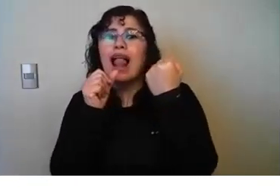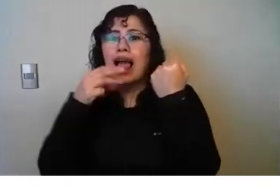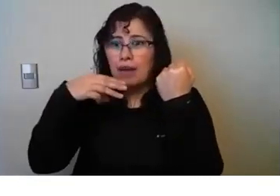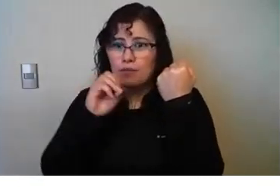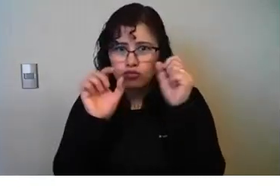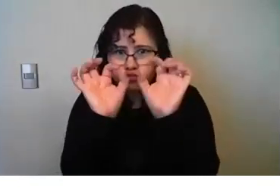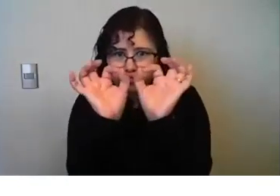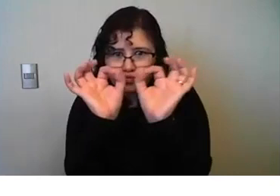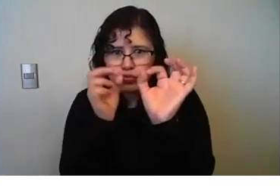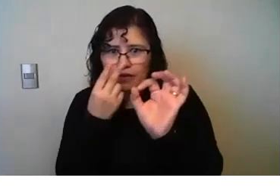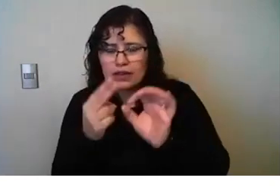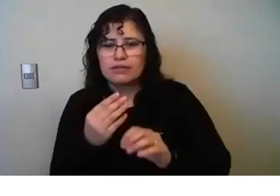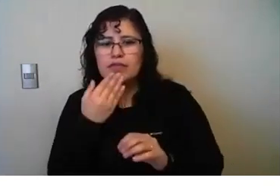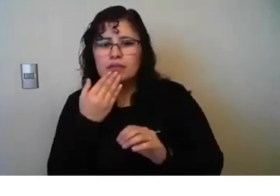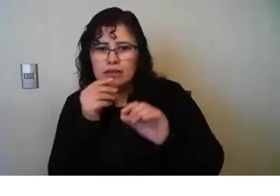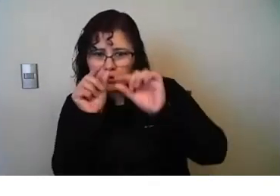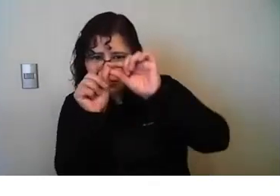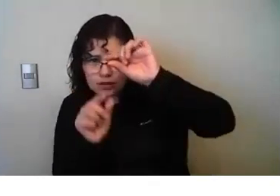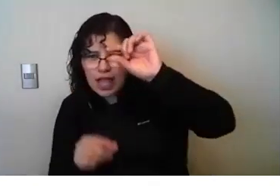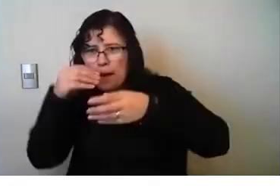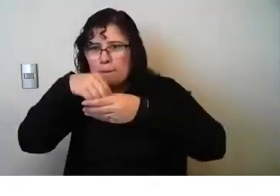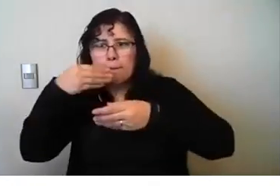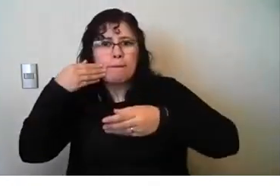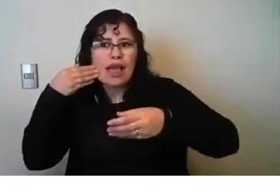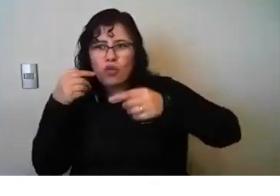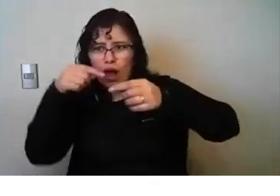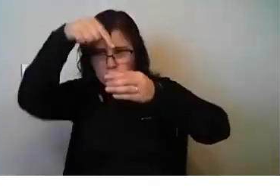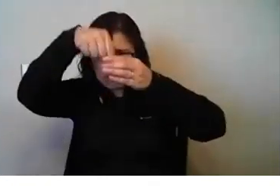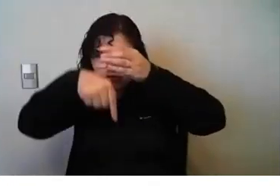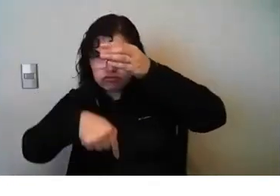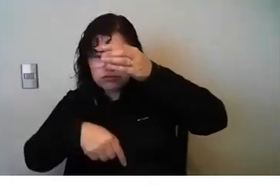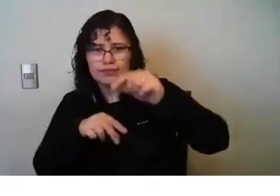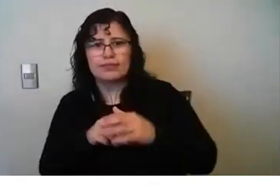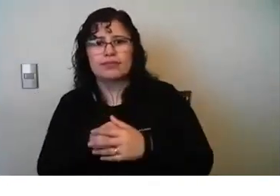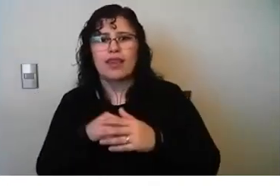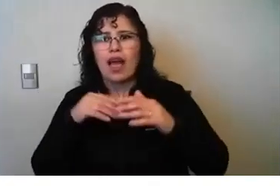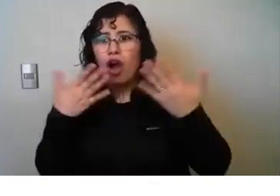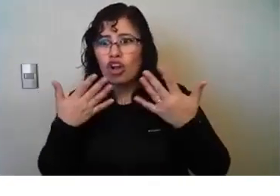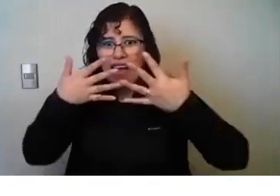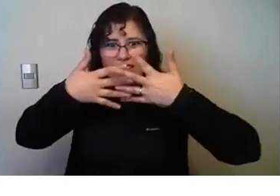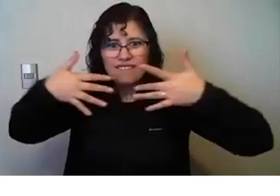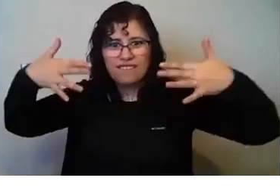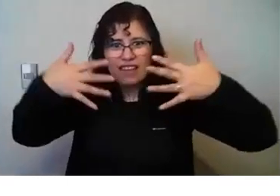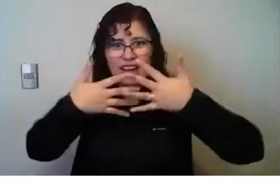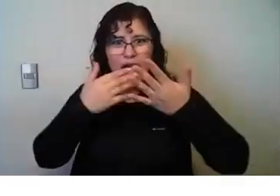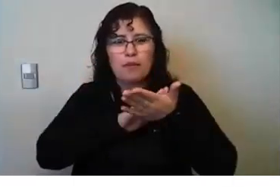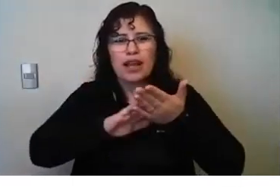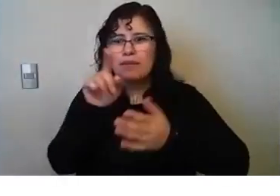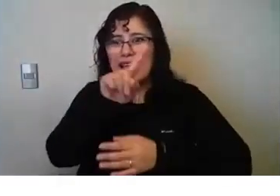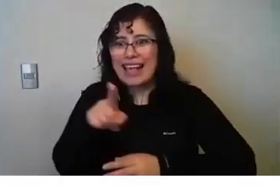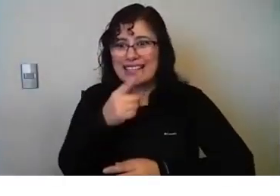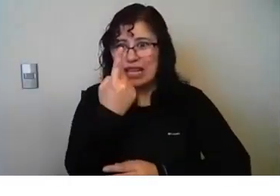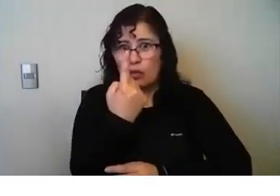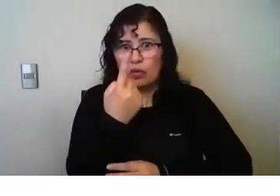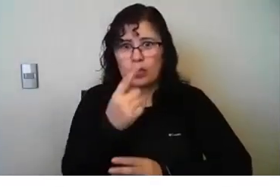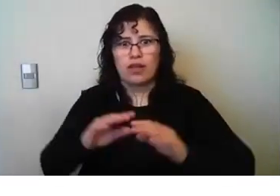y acá está lo que es médula espinal. Las fibras que interconectan, por ejemplo, las áreas S1, esta fibra que cruza la línea